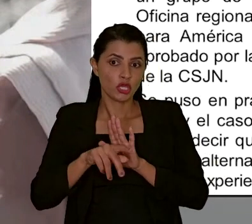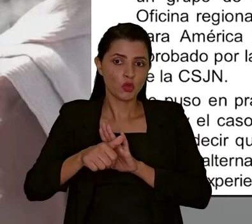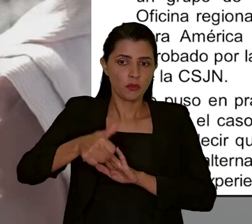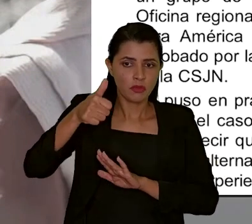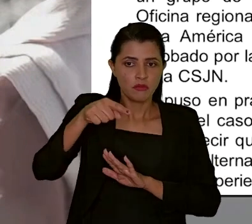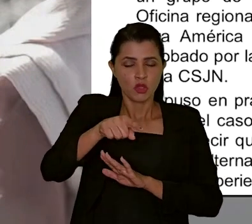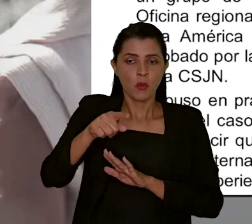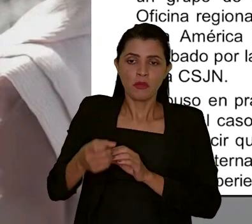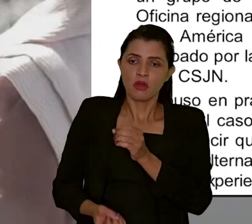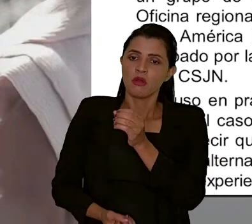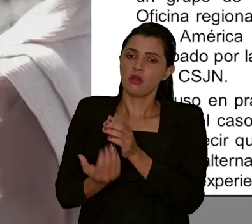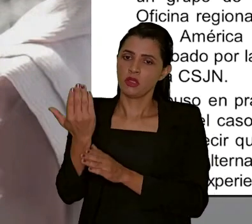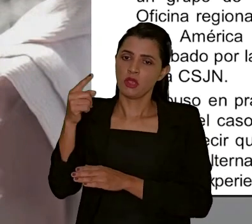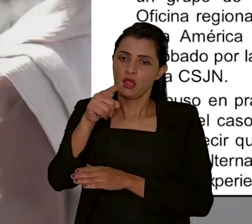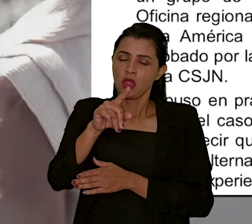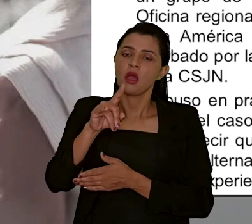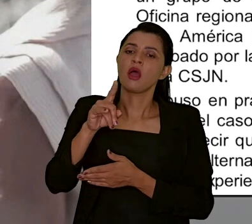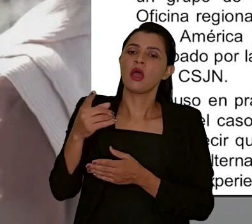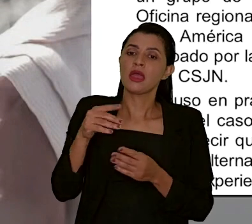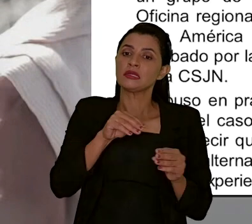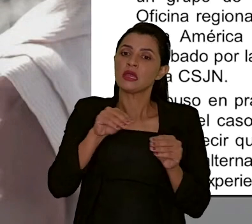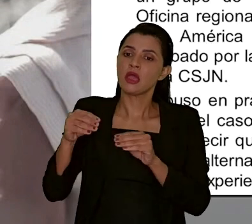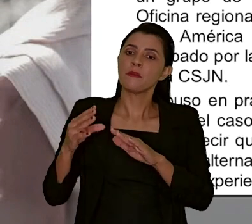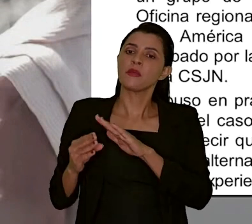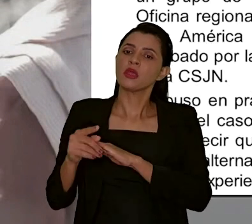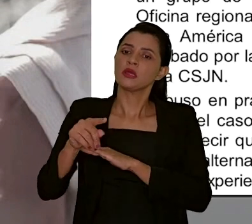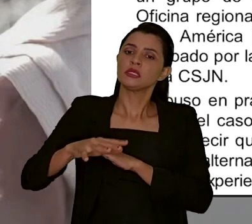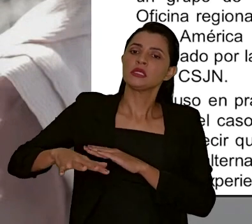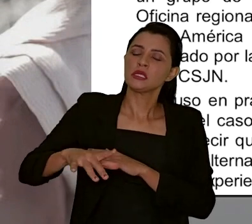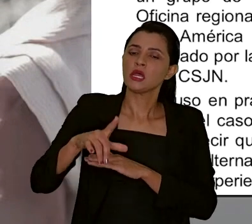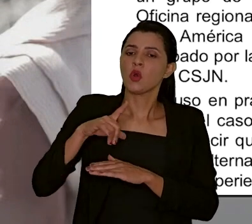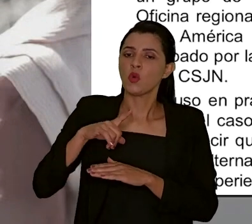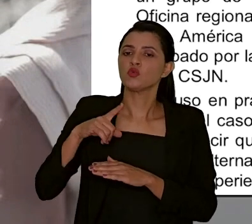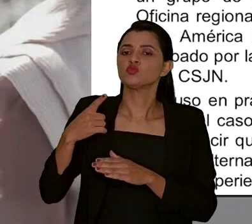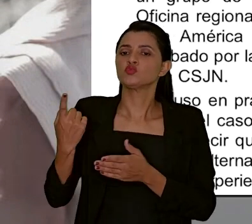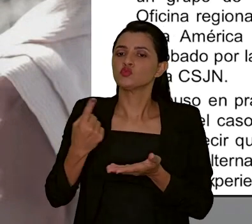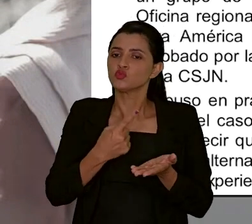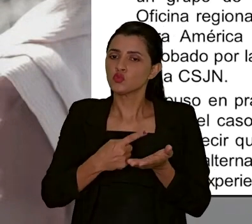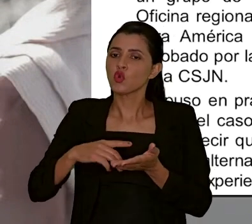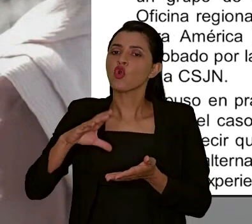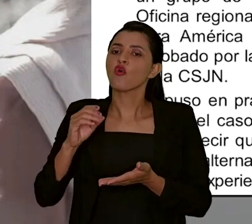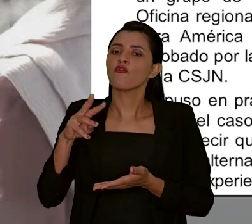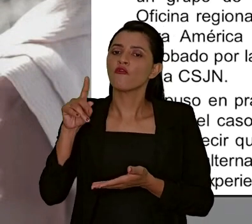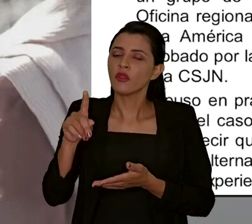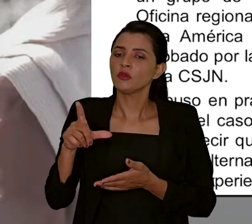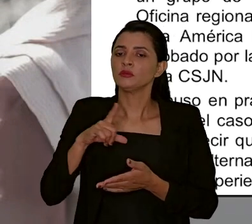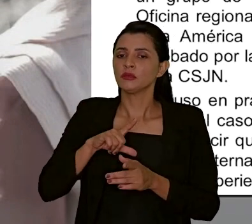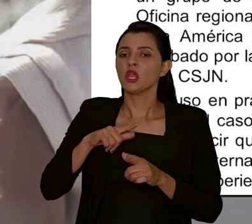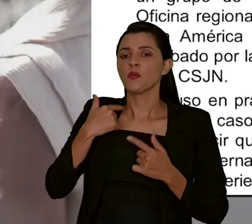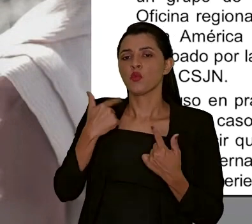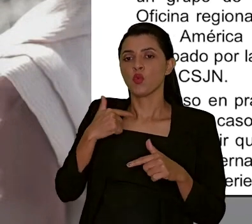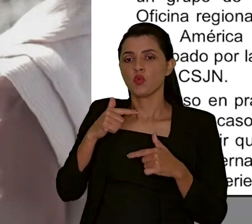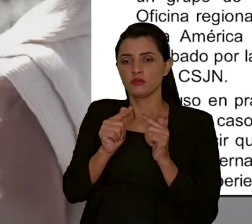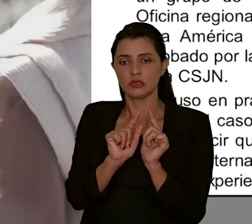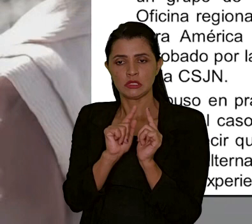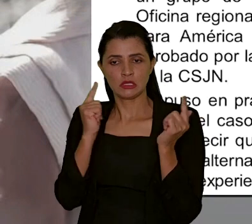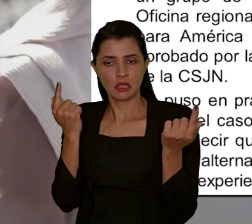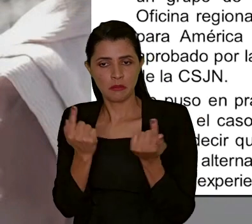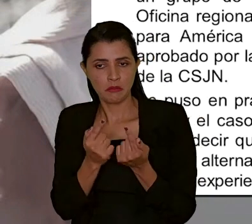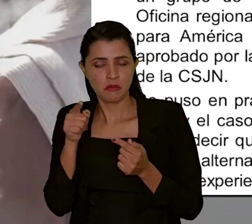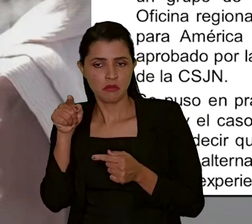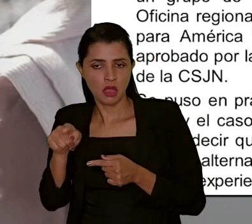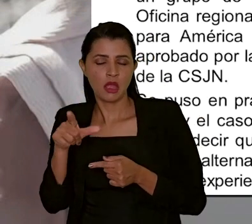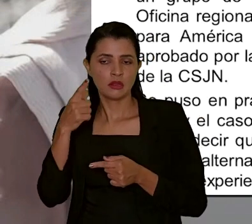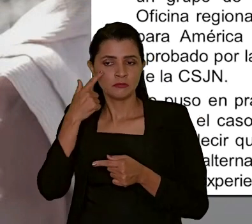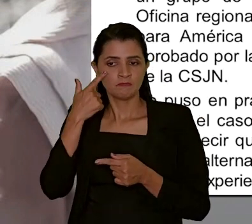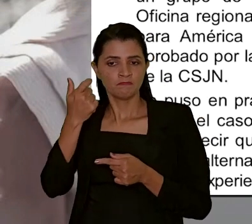la implementación de la mediación en estos convenios. Trabajamos un grupo de expertos donde estuvo Marcela y